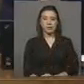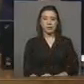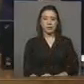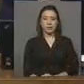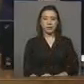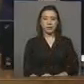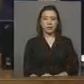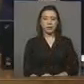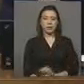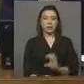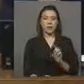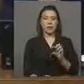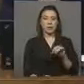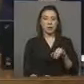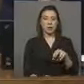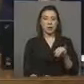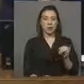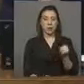Diputado señor Espinosa.